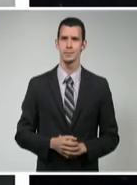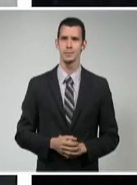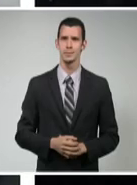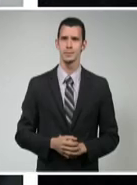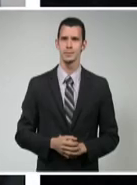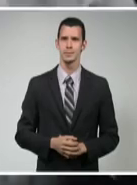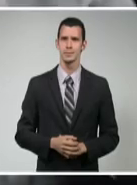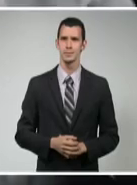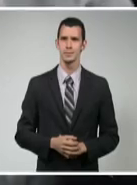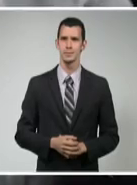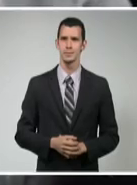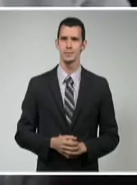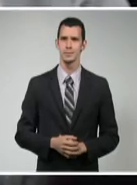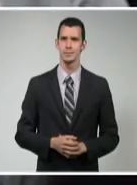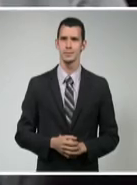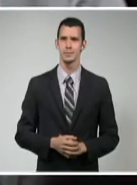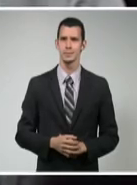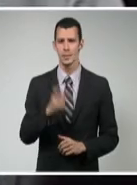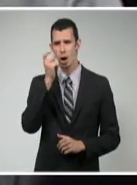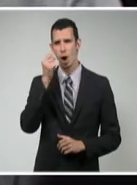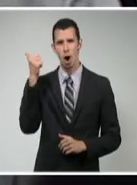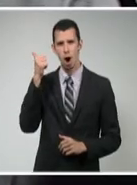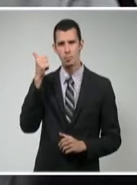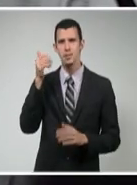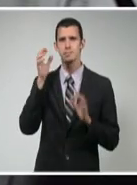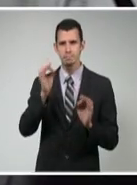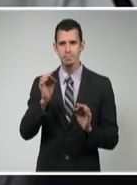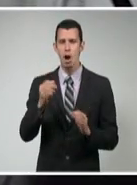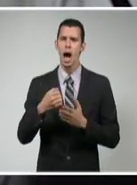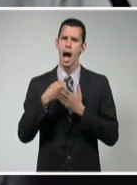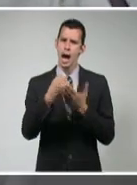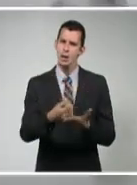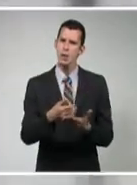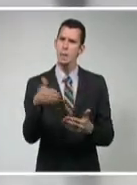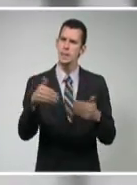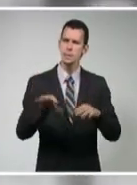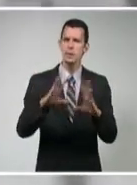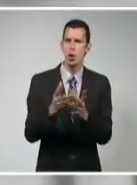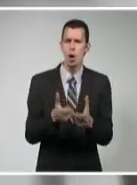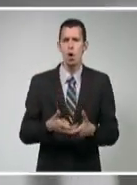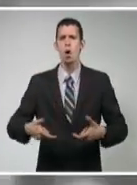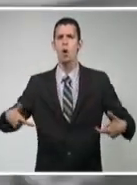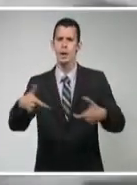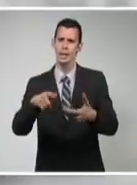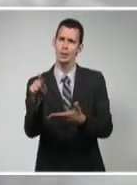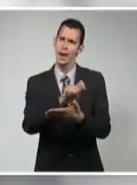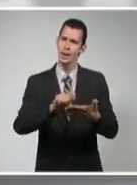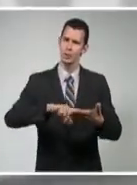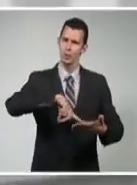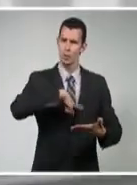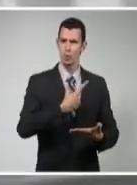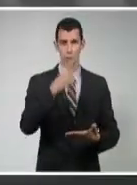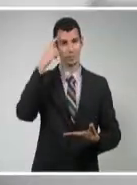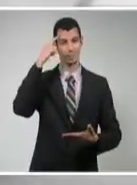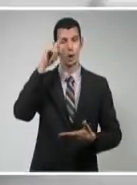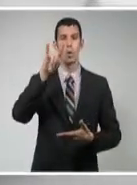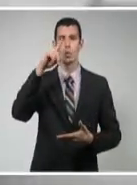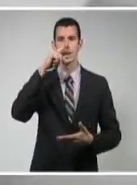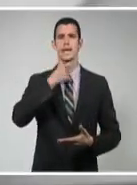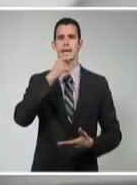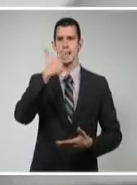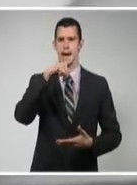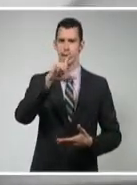El artista de la plástica Luis Martínez Pedro fue uno de los asistentes al primer Congreso Nacional de Escritores y Artistas de Cuba en